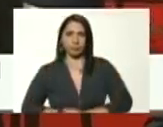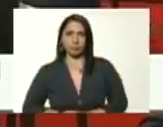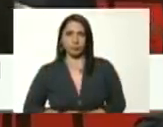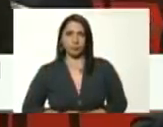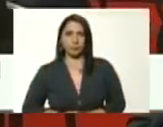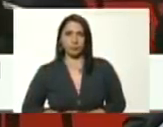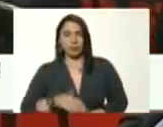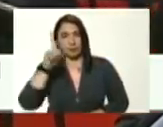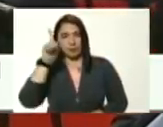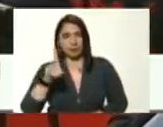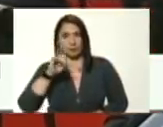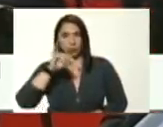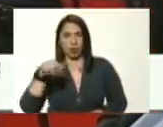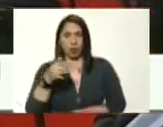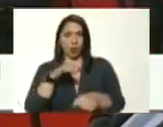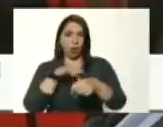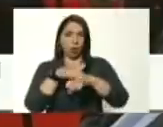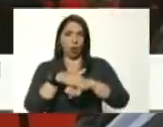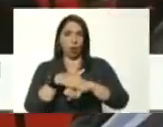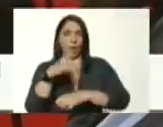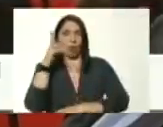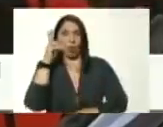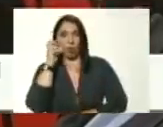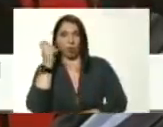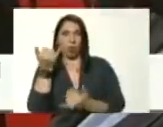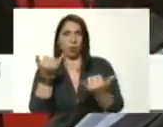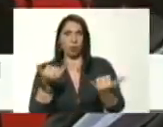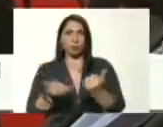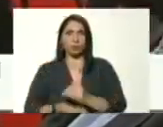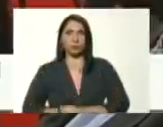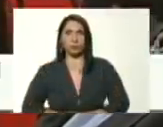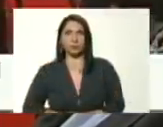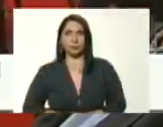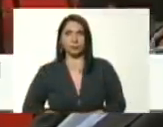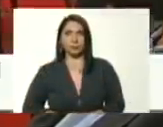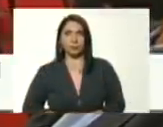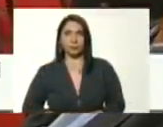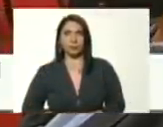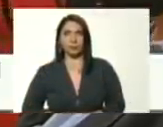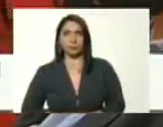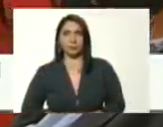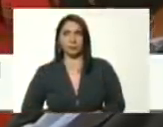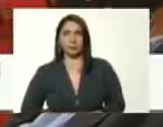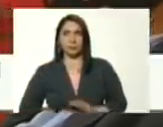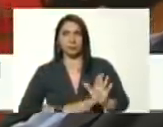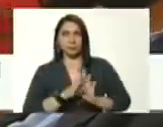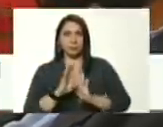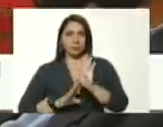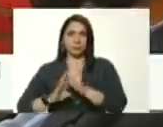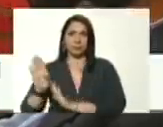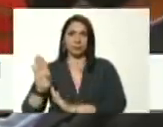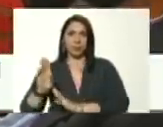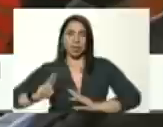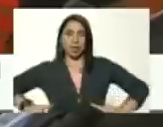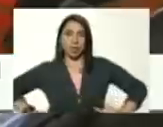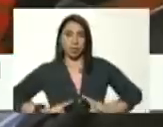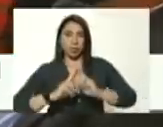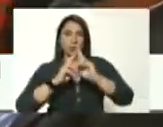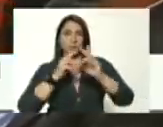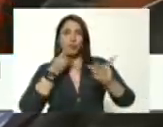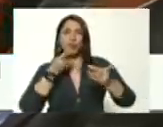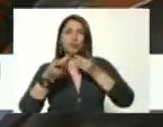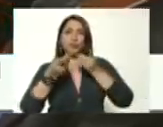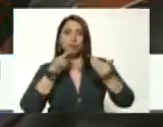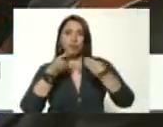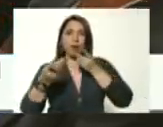diputado jorge rodríguez vamos a escuchar de inmediato las intervenciones que se desarrollan en este encuentro de diálogo